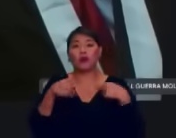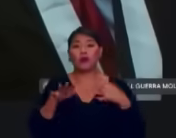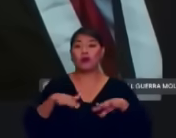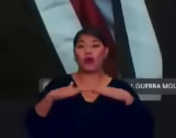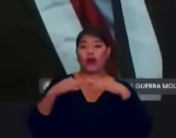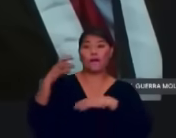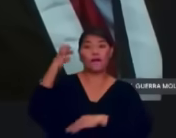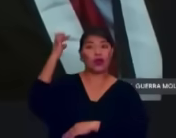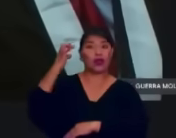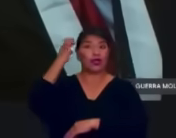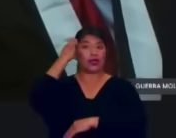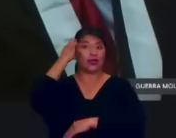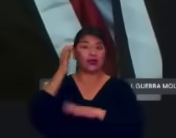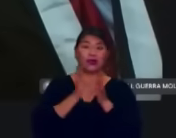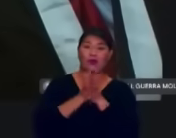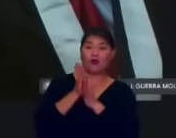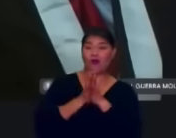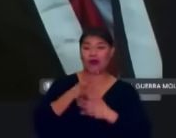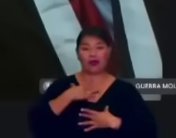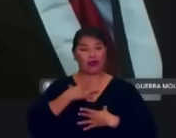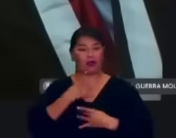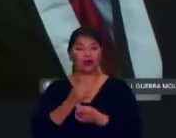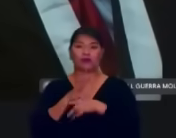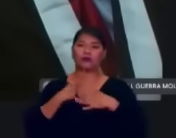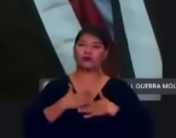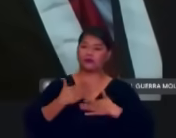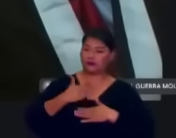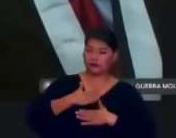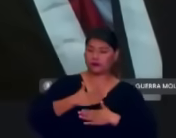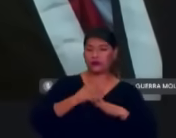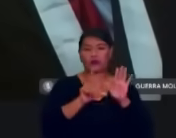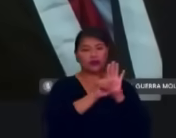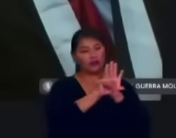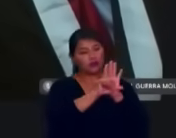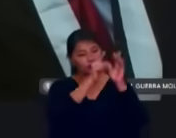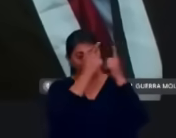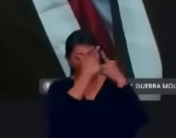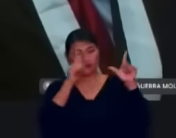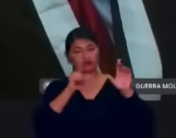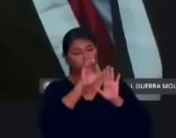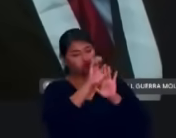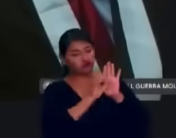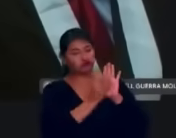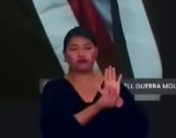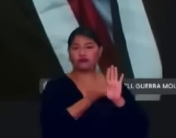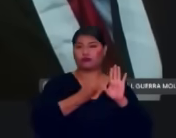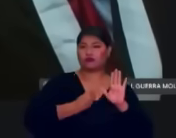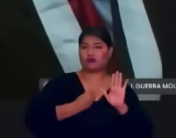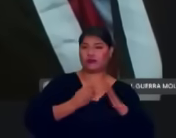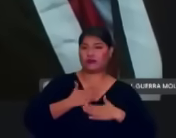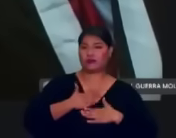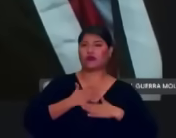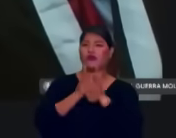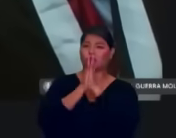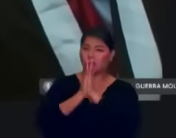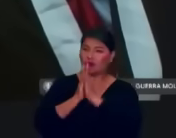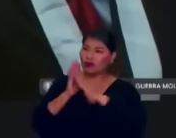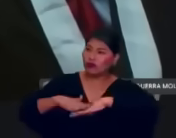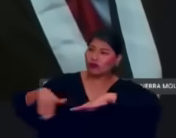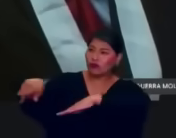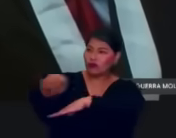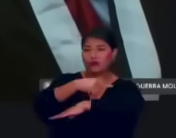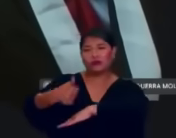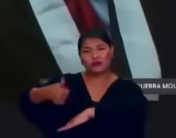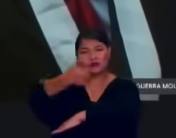político acabar con la libertad constitucional pido señores magistrados y señor presidente dignifiquen usted es a